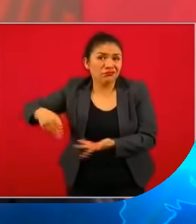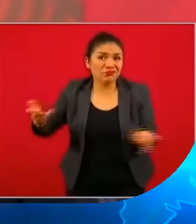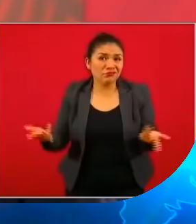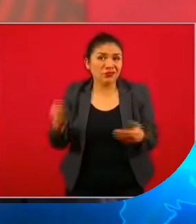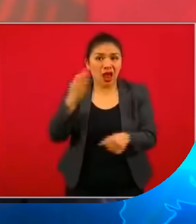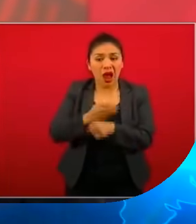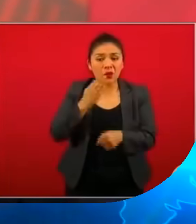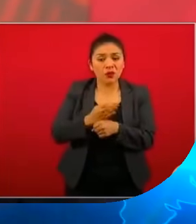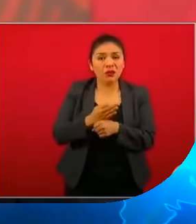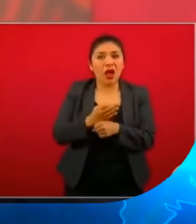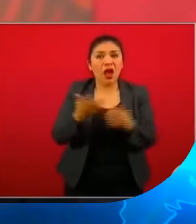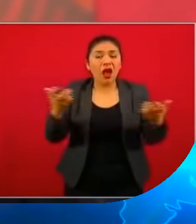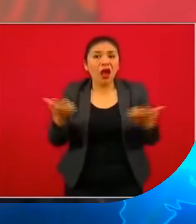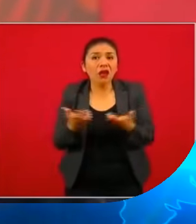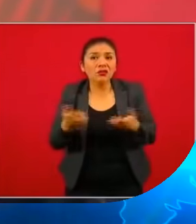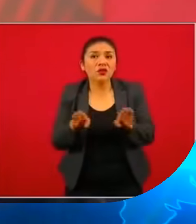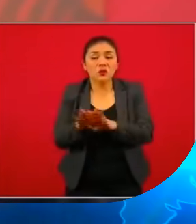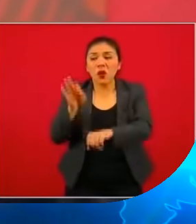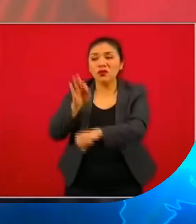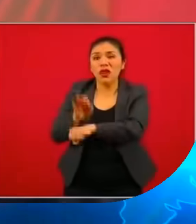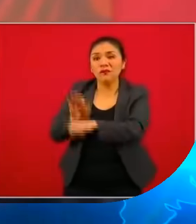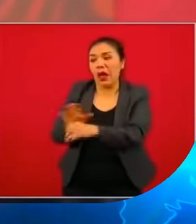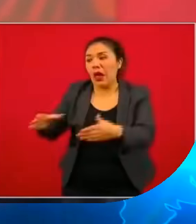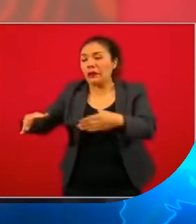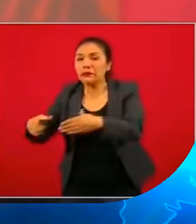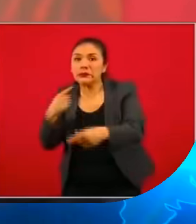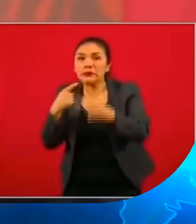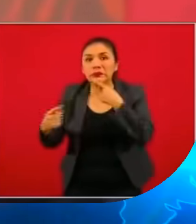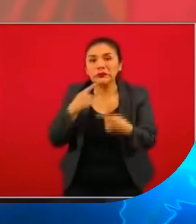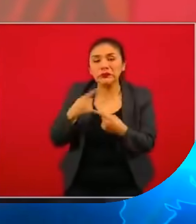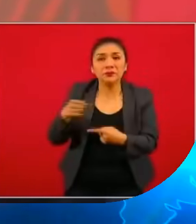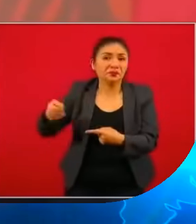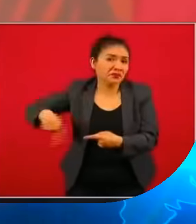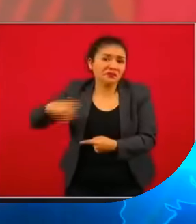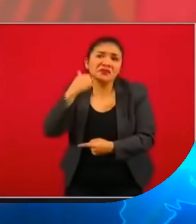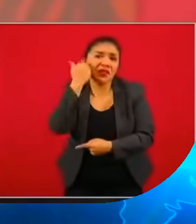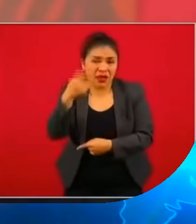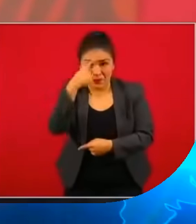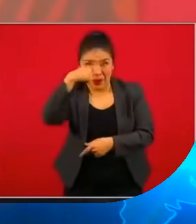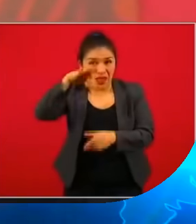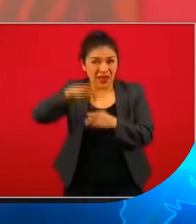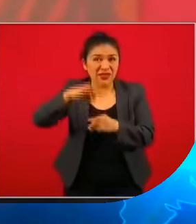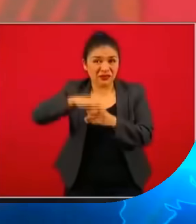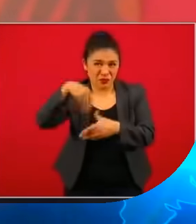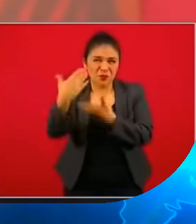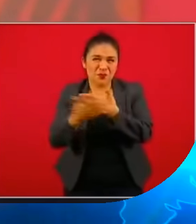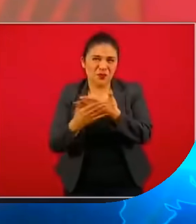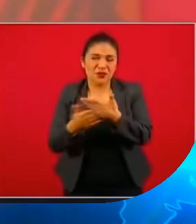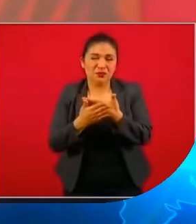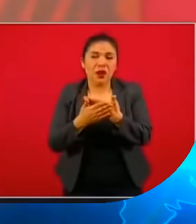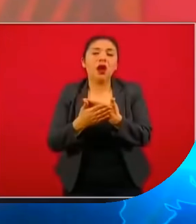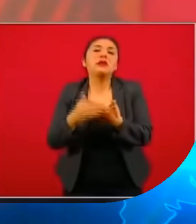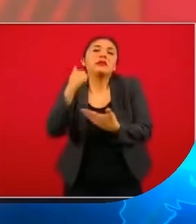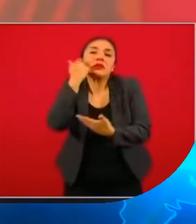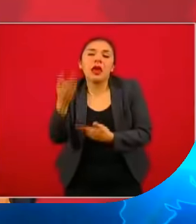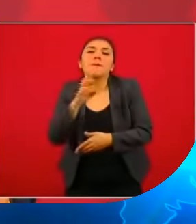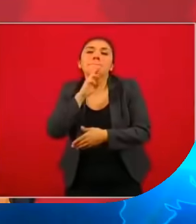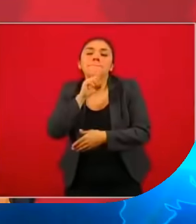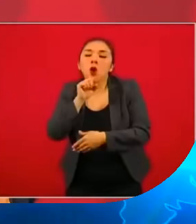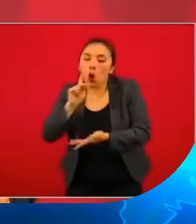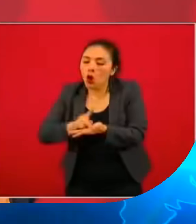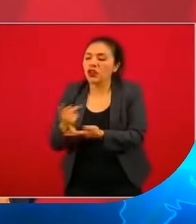ahora defendiendo. Y van a buscar en las elecciones el regreso